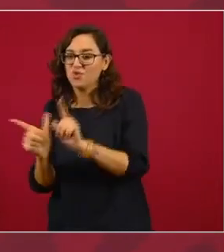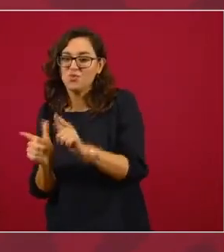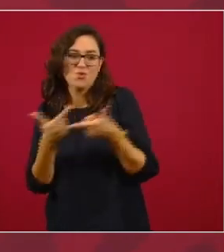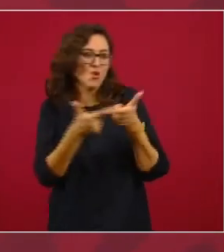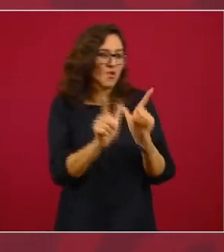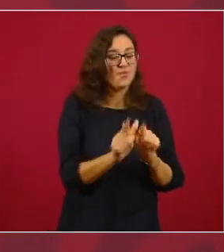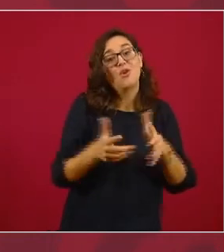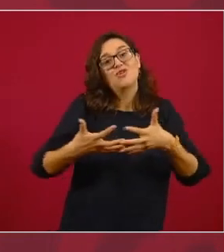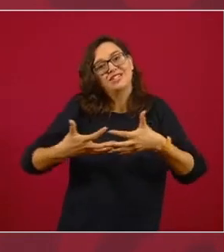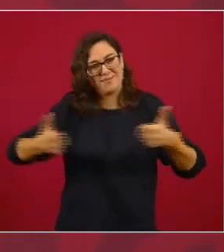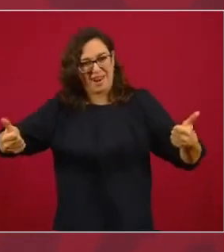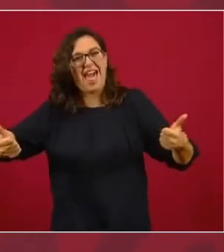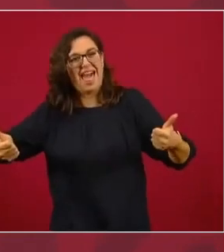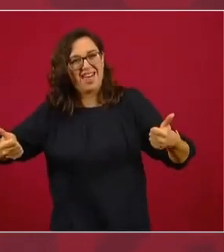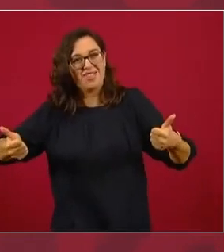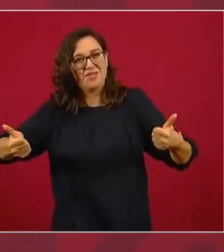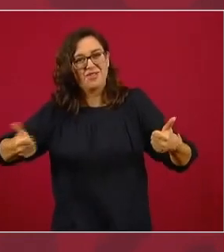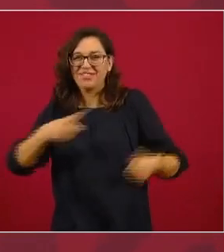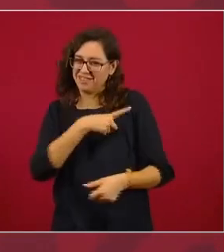porque se